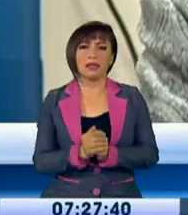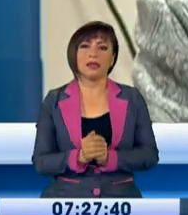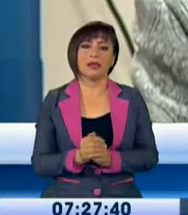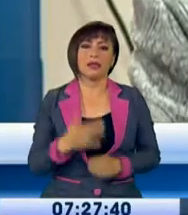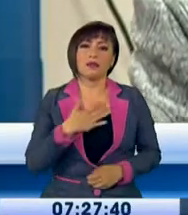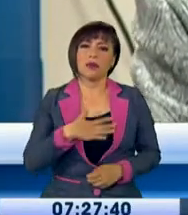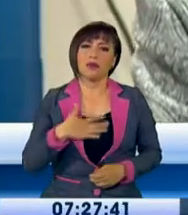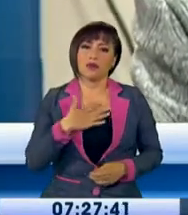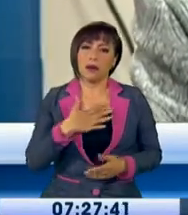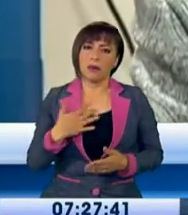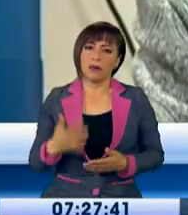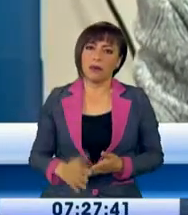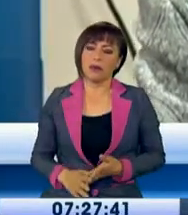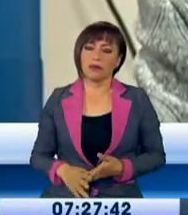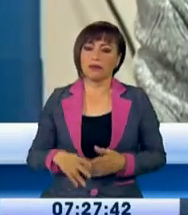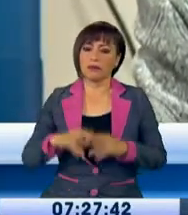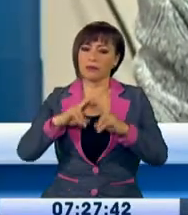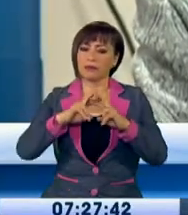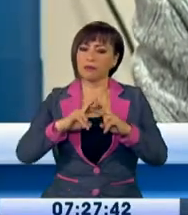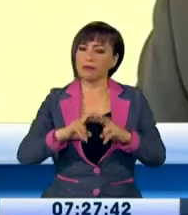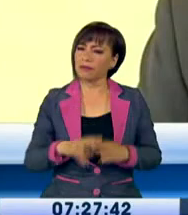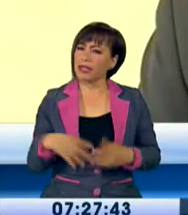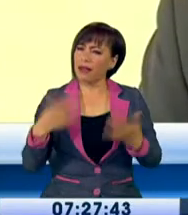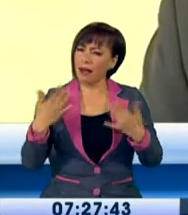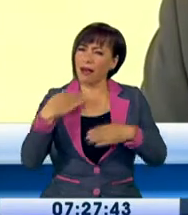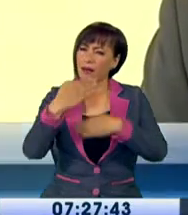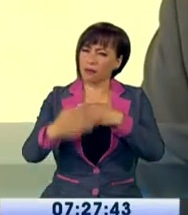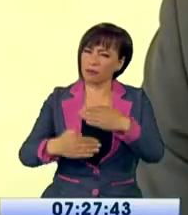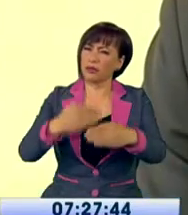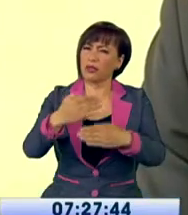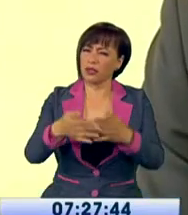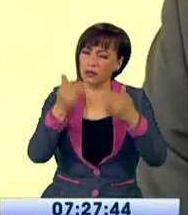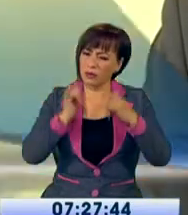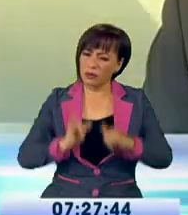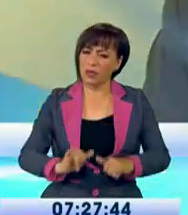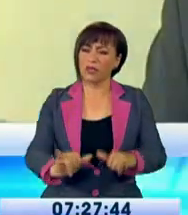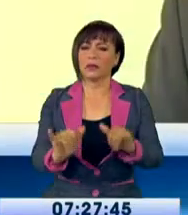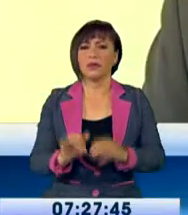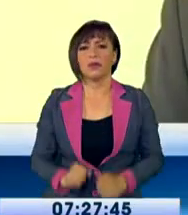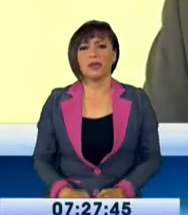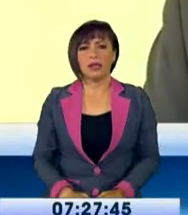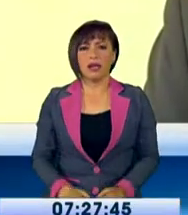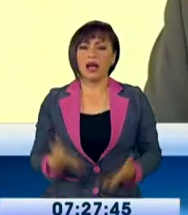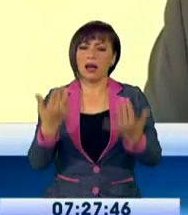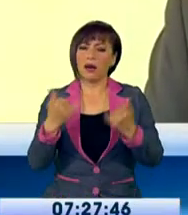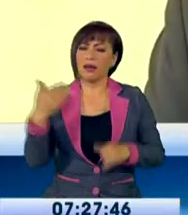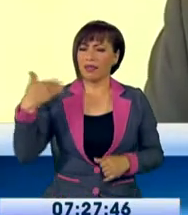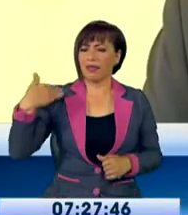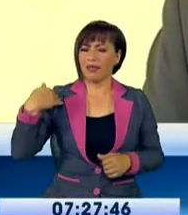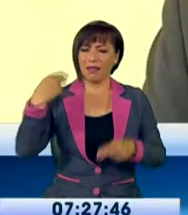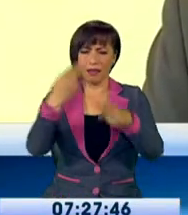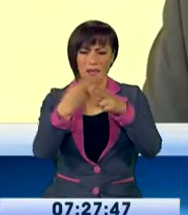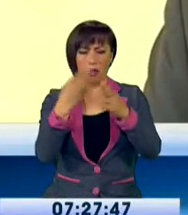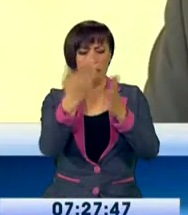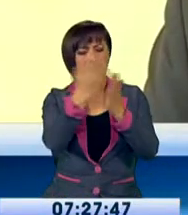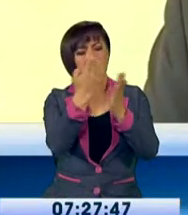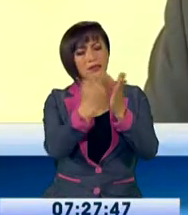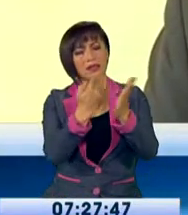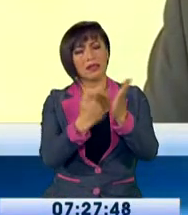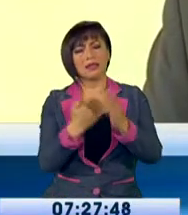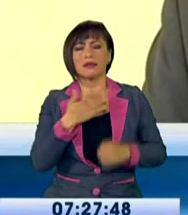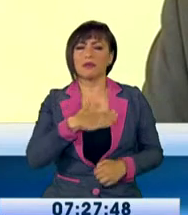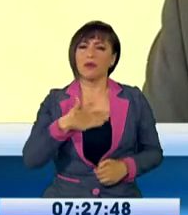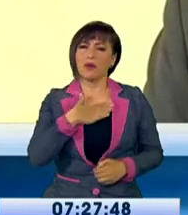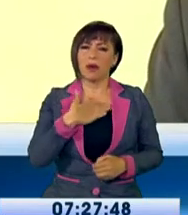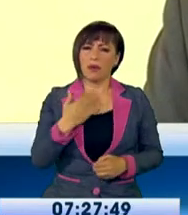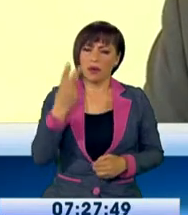problemas burocráticos hasta ahora no se lo ha logrado. Esos nombres y apellidos que tiene el Comando Conjunto de las Fuerzas Armadas tienen que darse